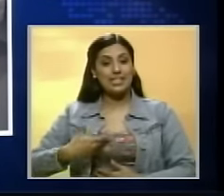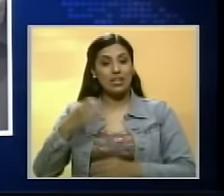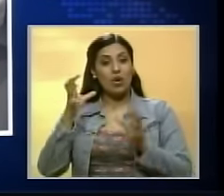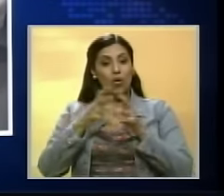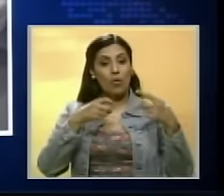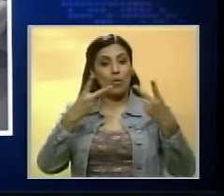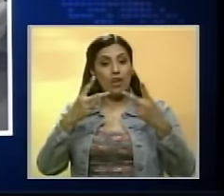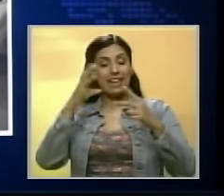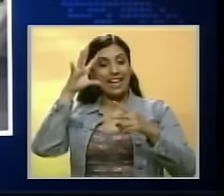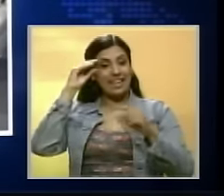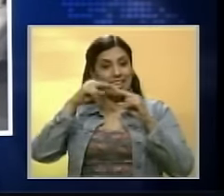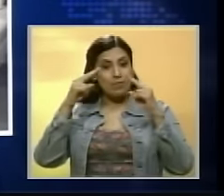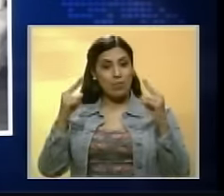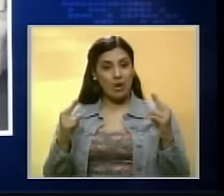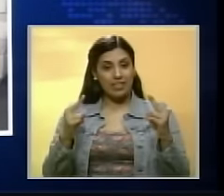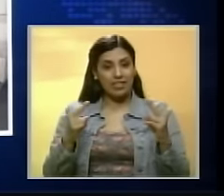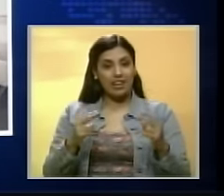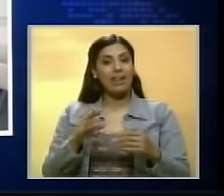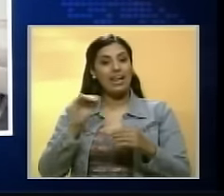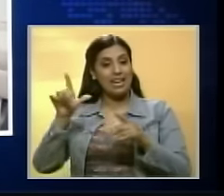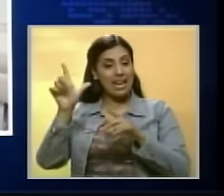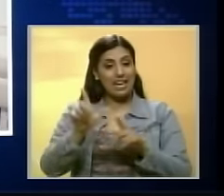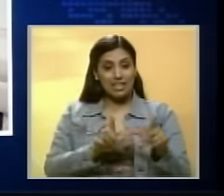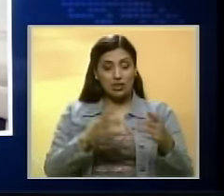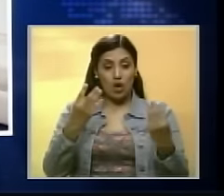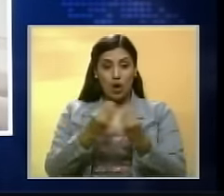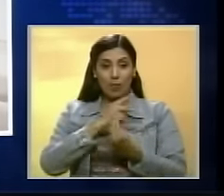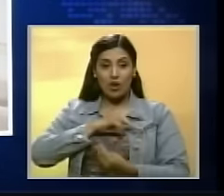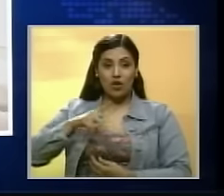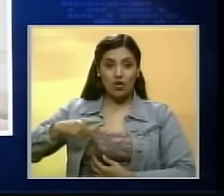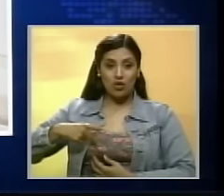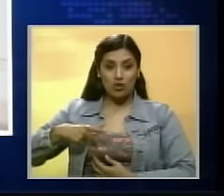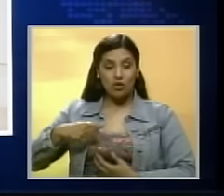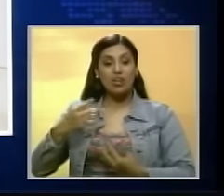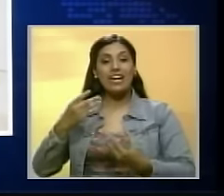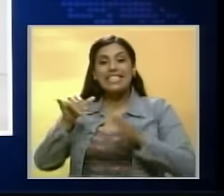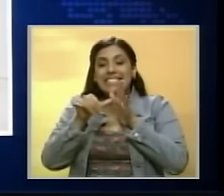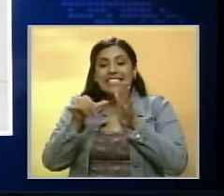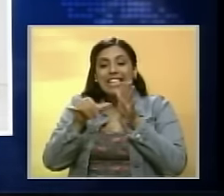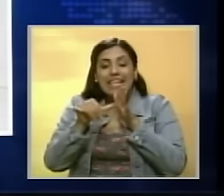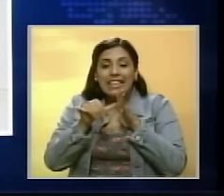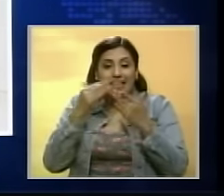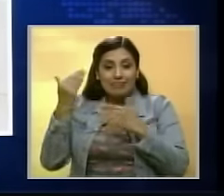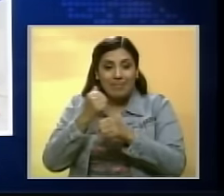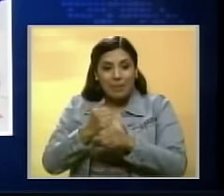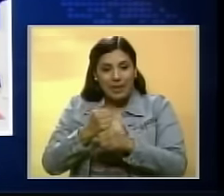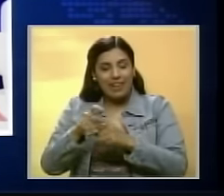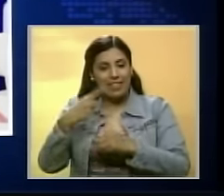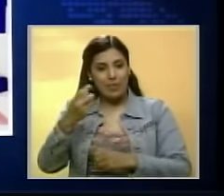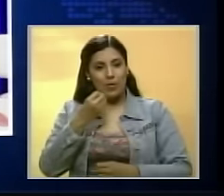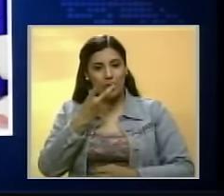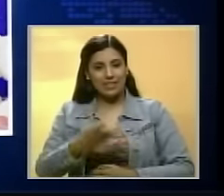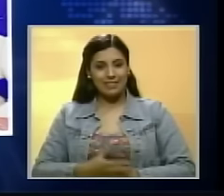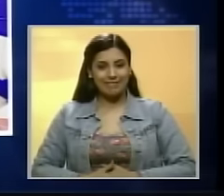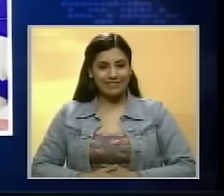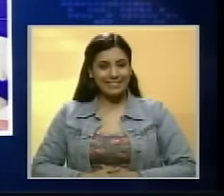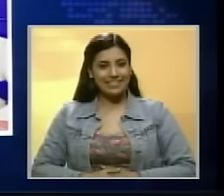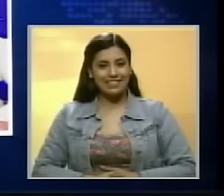partido Unión y entendimiento puente ya está aquí en el estudio con nosotros muy cerquita Así que los esperamos al regreso